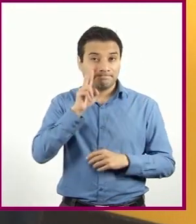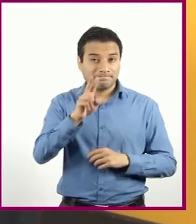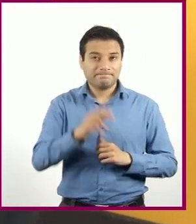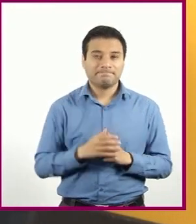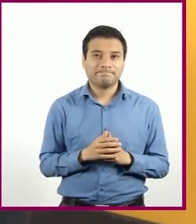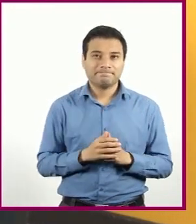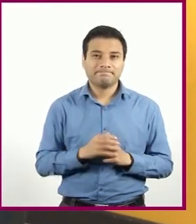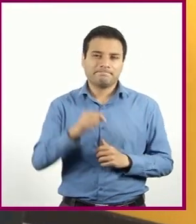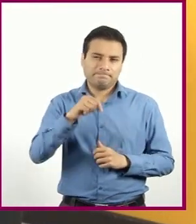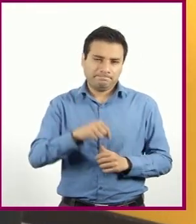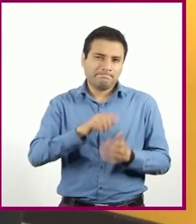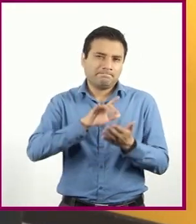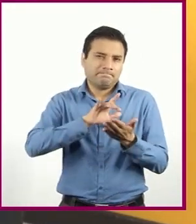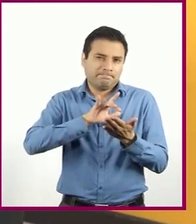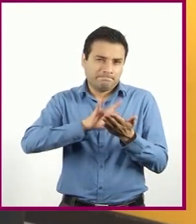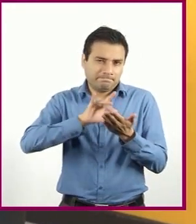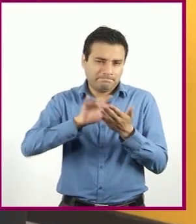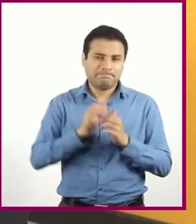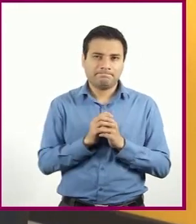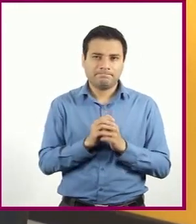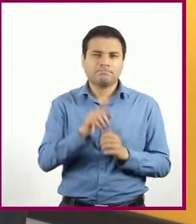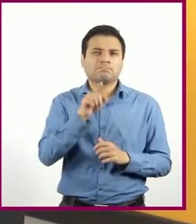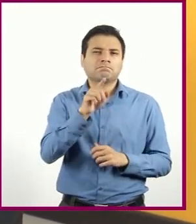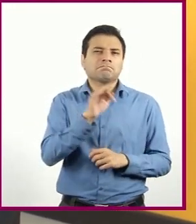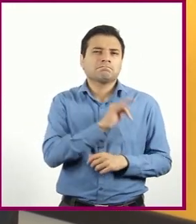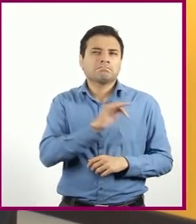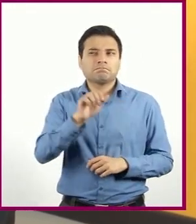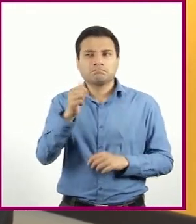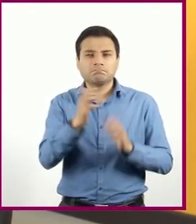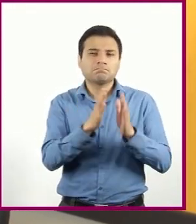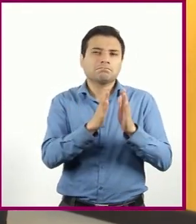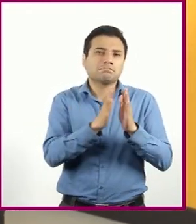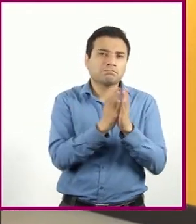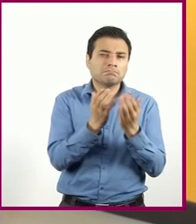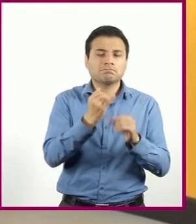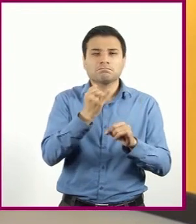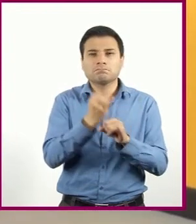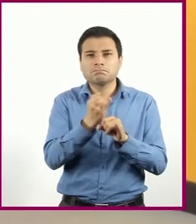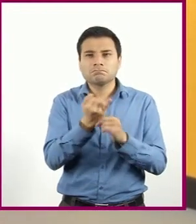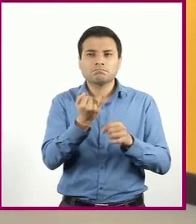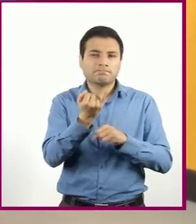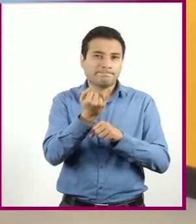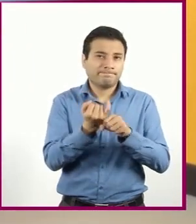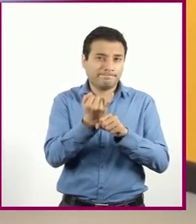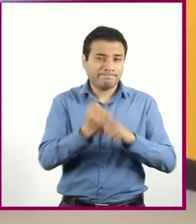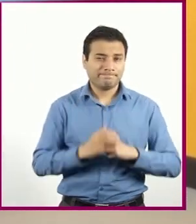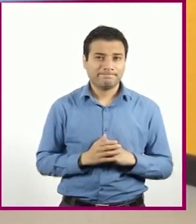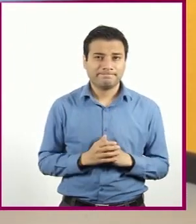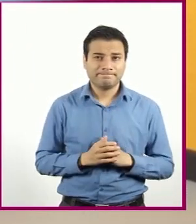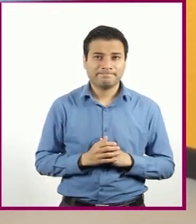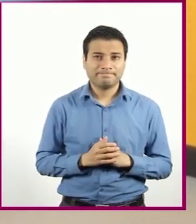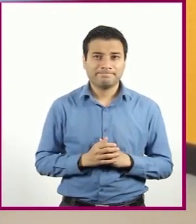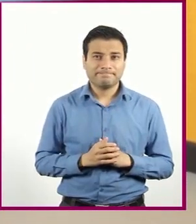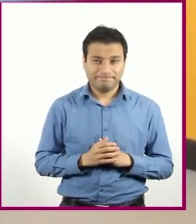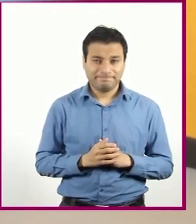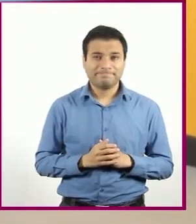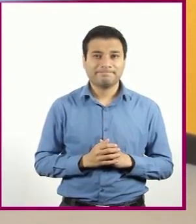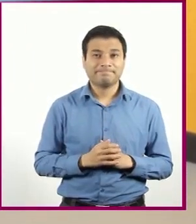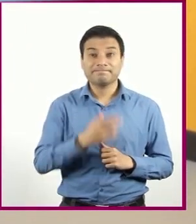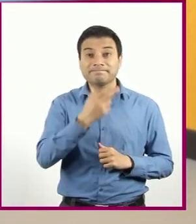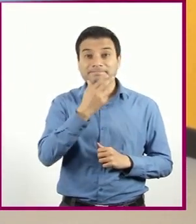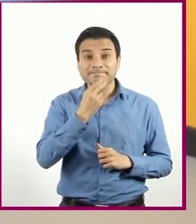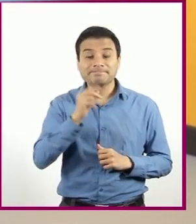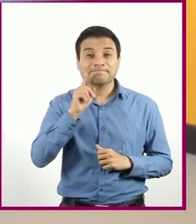es un material de apoyo y pueden consultar otras fuentes para complementar lo que aprendan aquí. A todas y